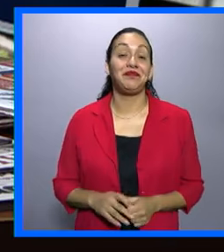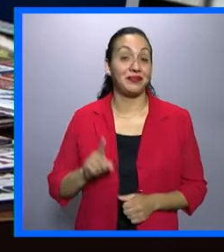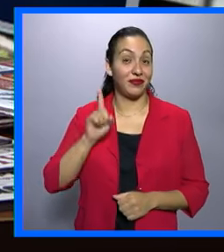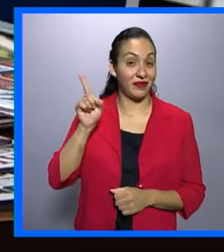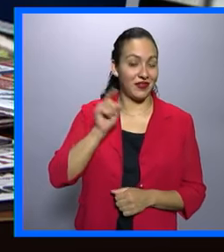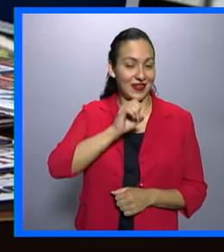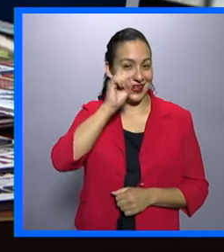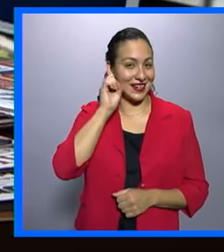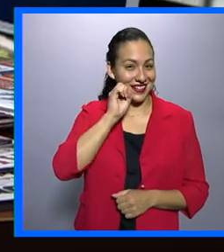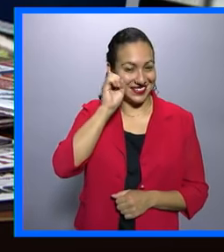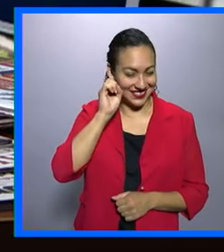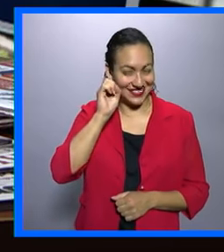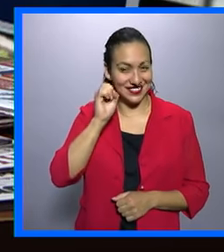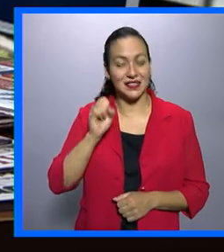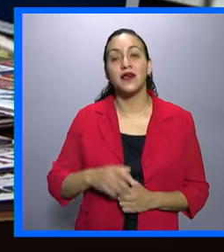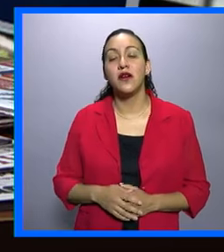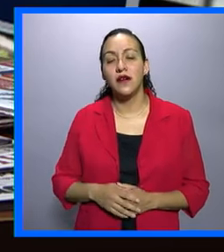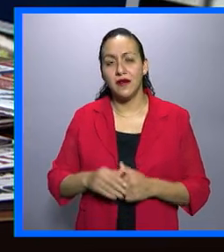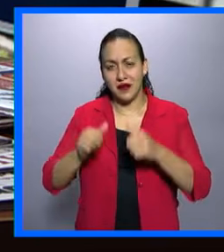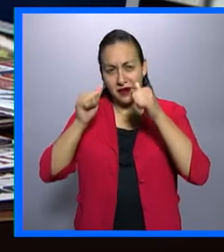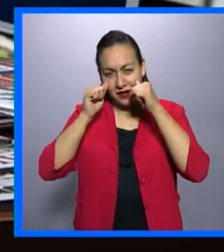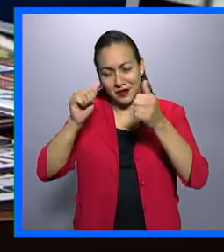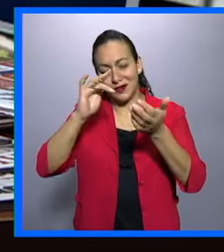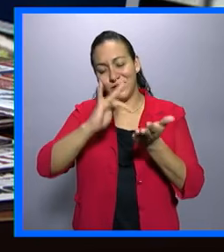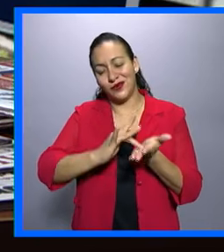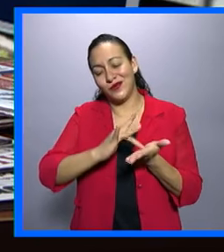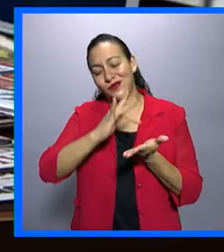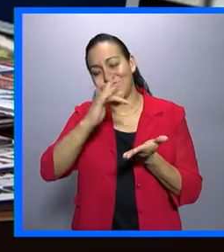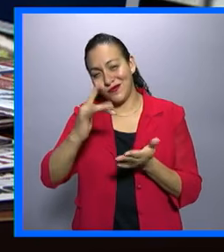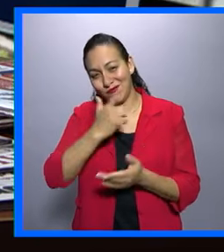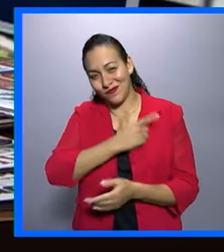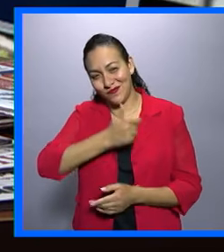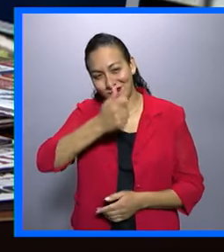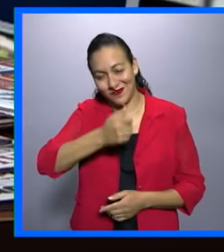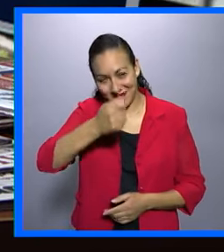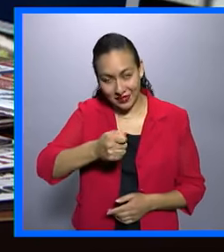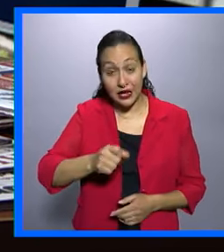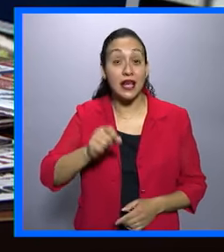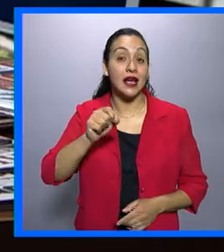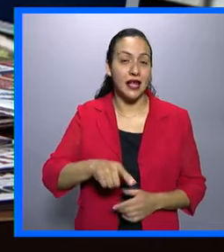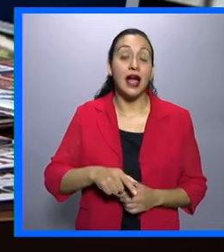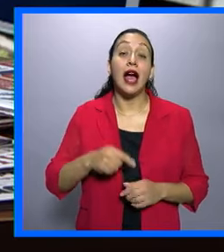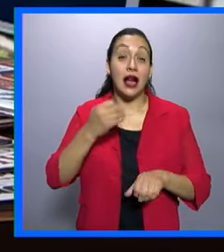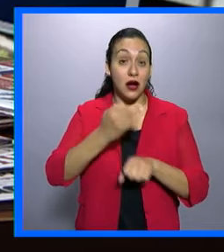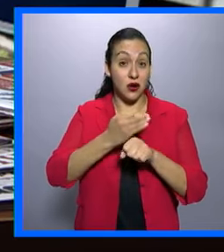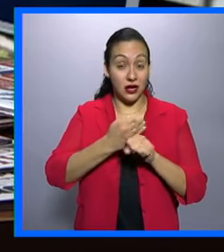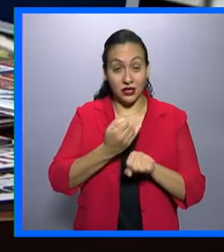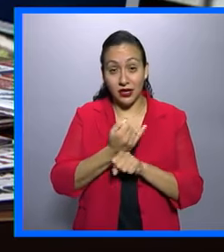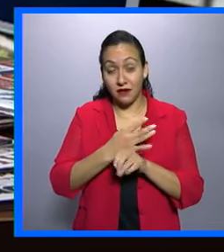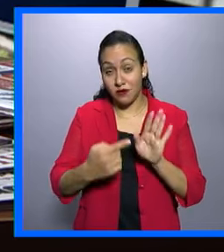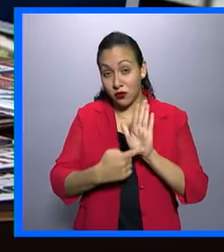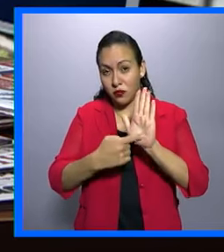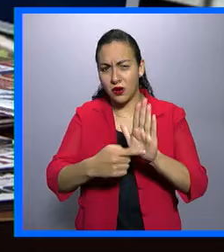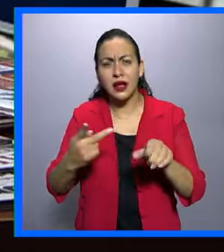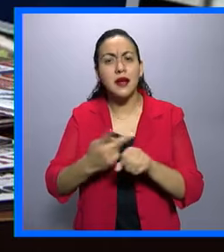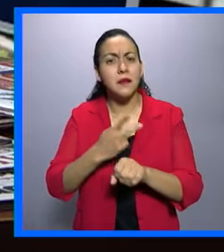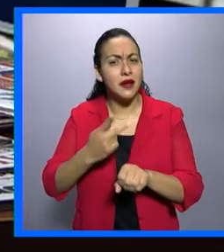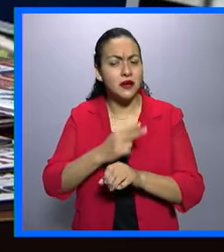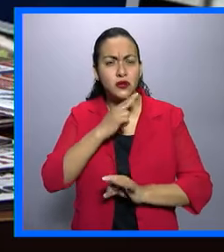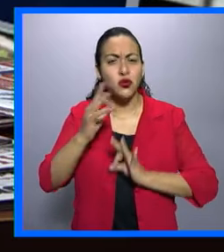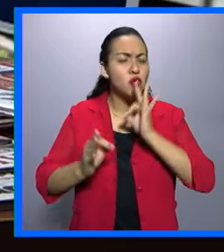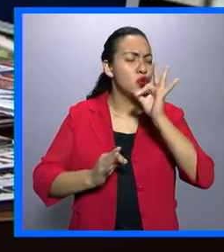Soy Óscar González y a nombre de todo este equipo de trabajo les saludamos con mucho gusto. En los próximos minutos le vamos a presentar